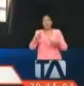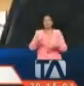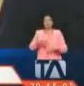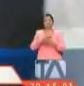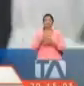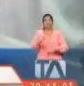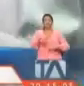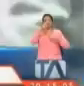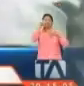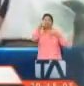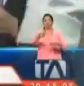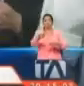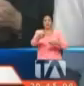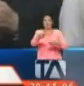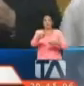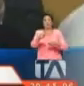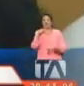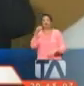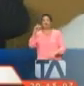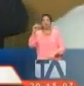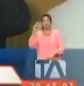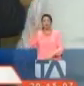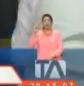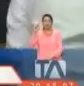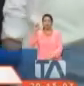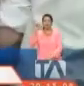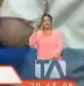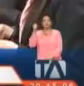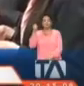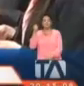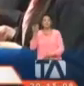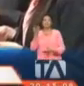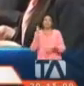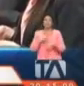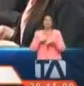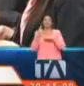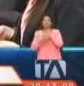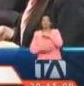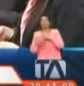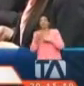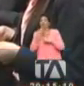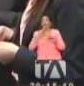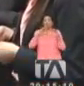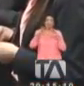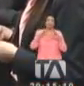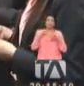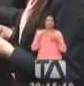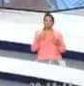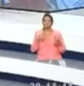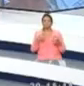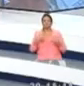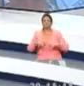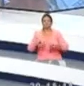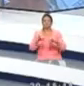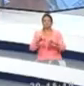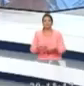por otros medios sancionados por Carlos Ochoa por presunta censura previa. En Quito, María Gracia Costa, 24 horas.